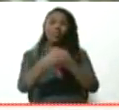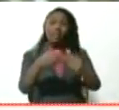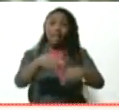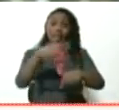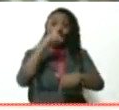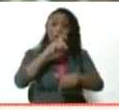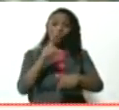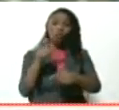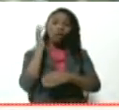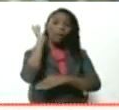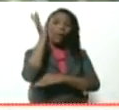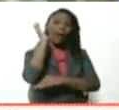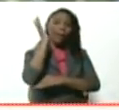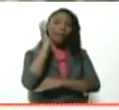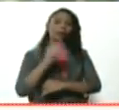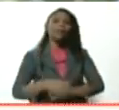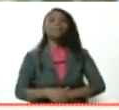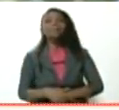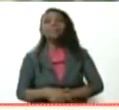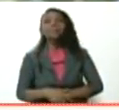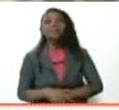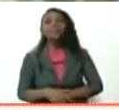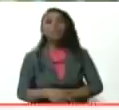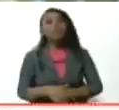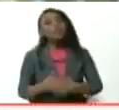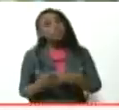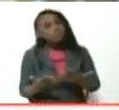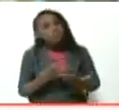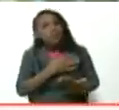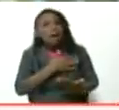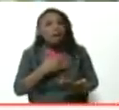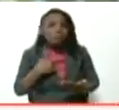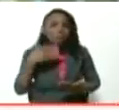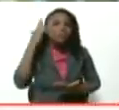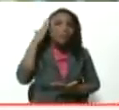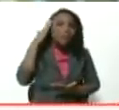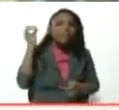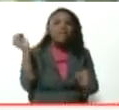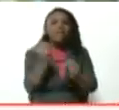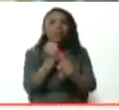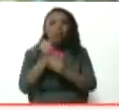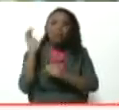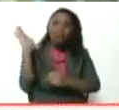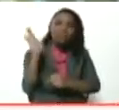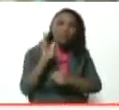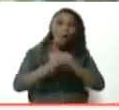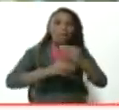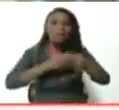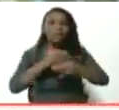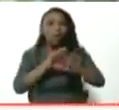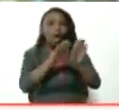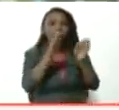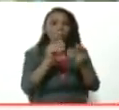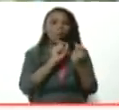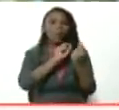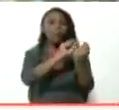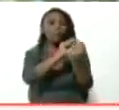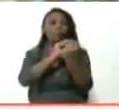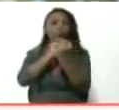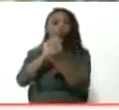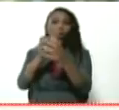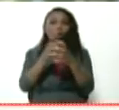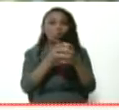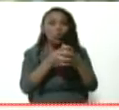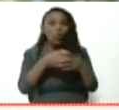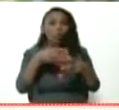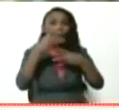año son parlamentarias. Y pues queríamos saber si el trabajo que se ha venido haciendo con la mesa de diálogo, ¿verdad?, los partidos que están